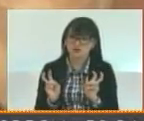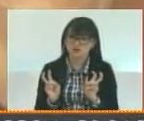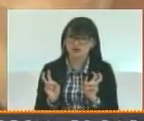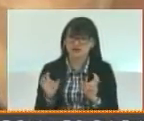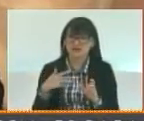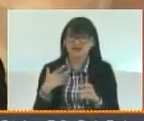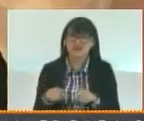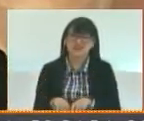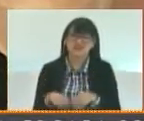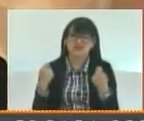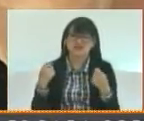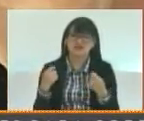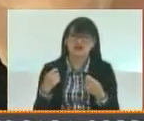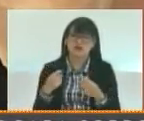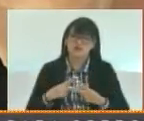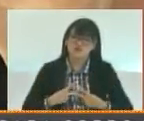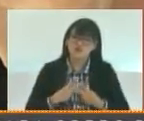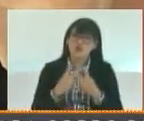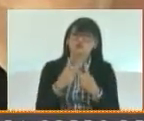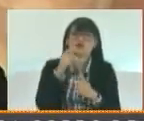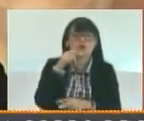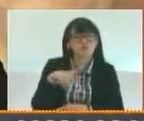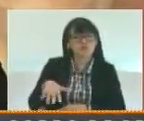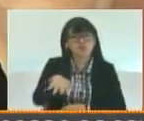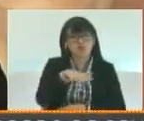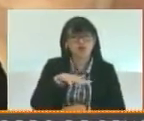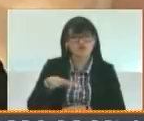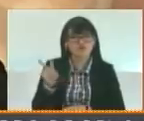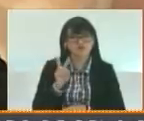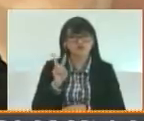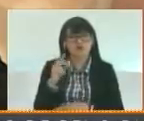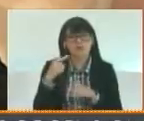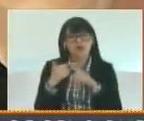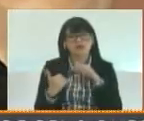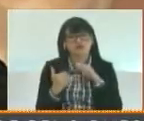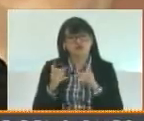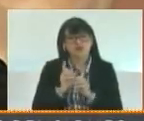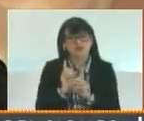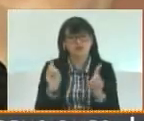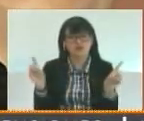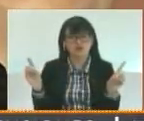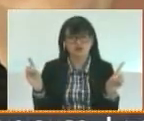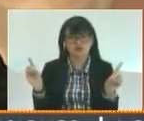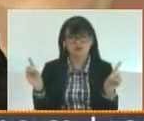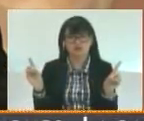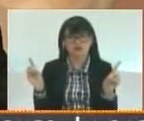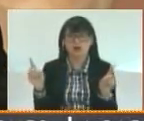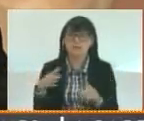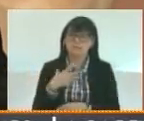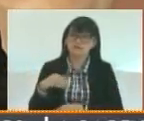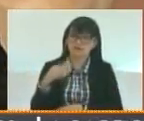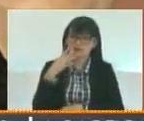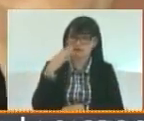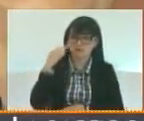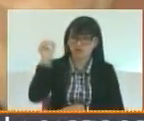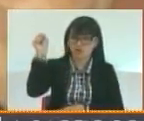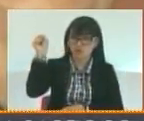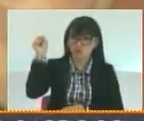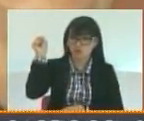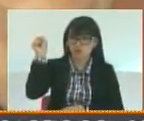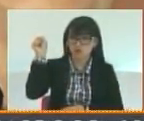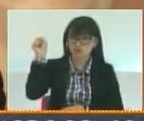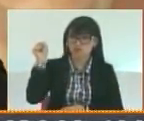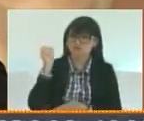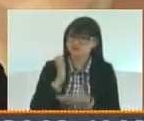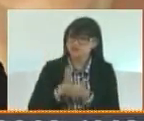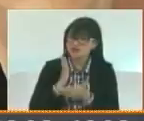la voluntad del pueblo venezolano, de sus instituciones democráticas, del presidente Nicolás Maduro, siempre